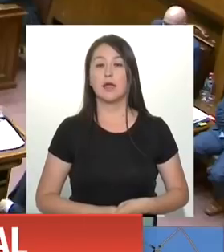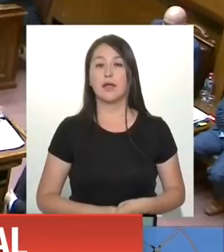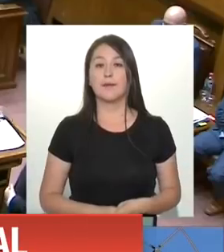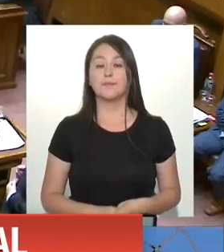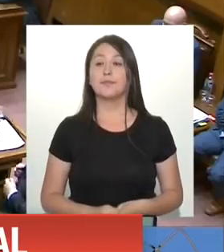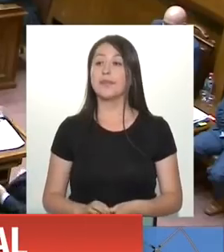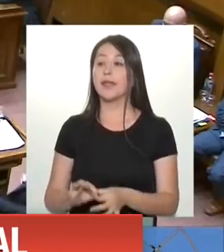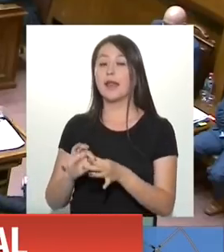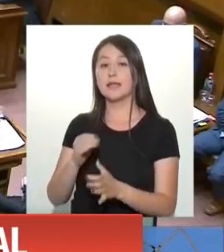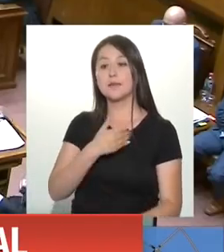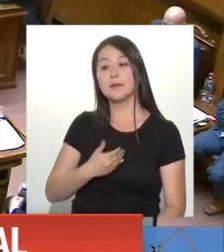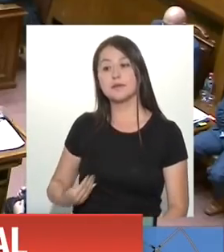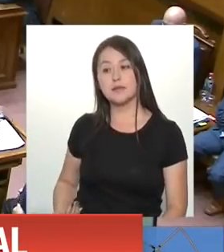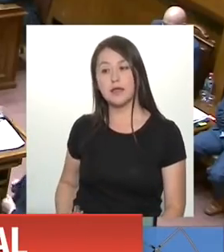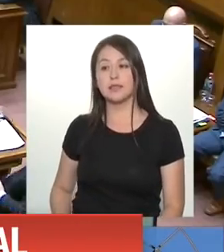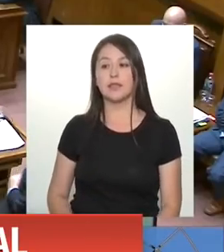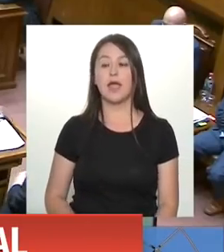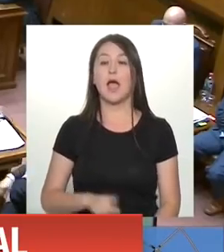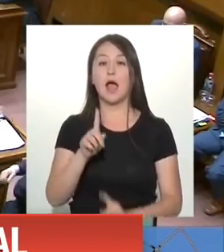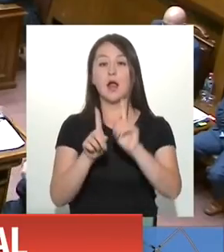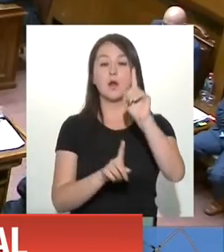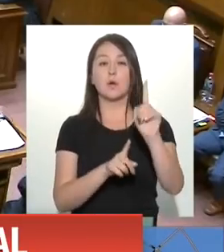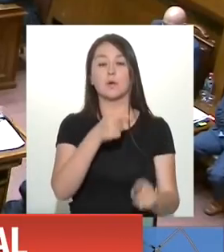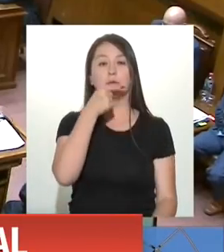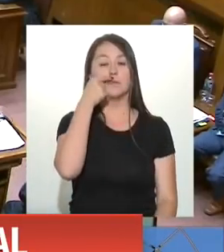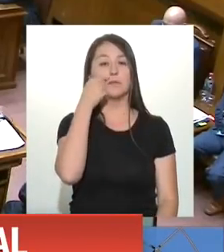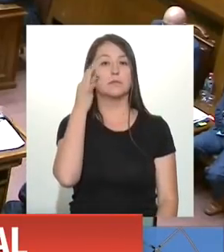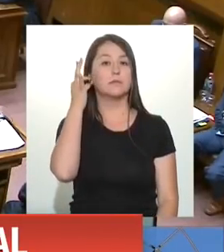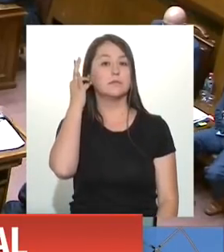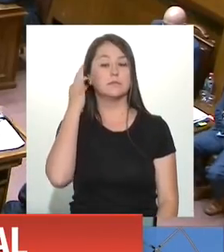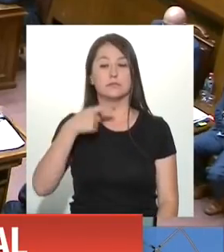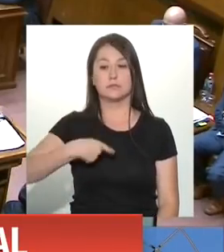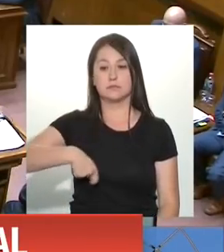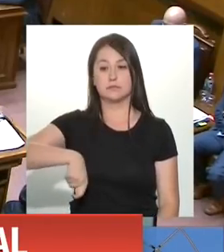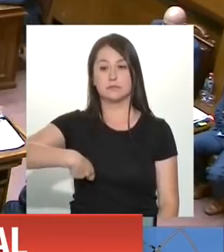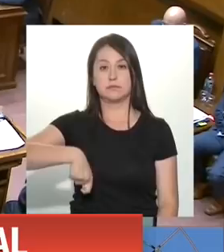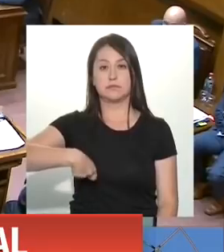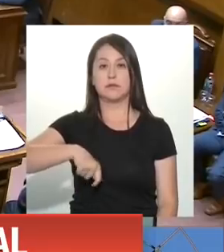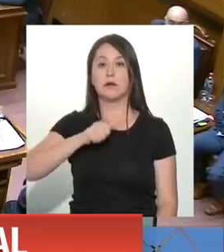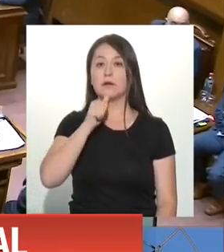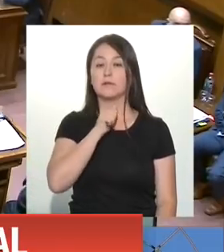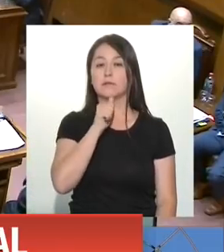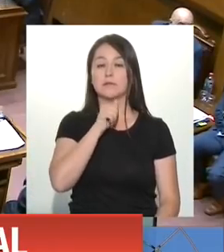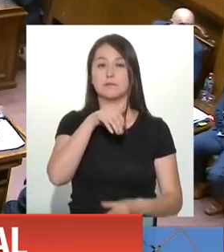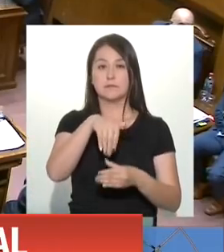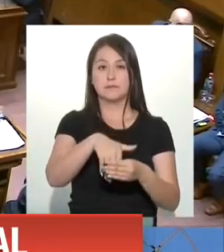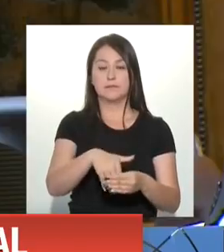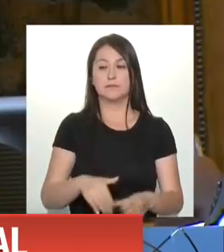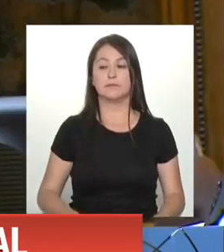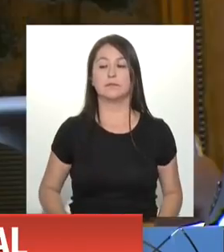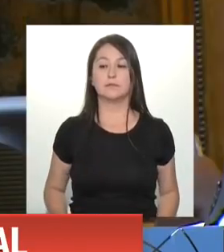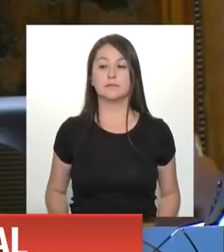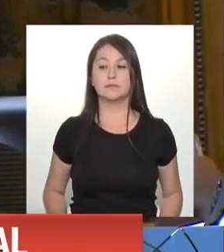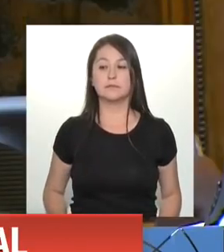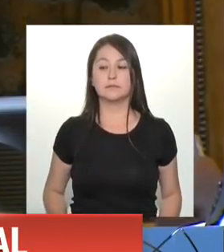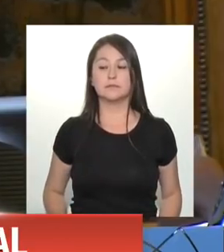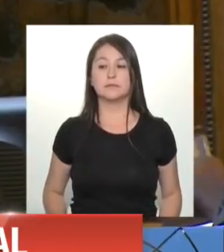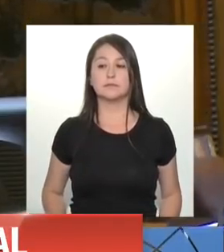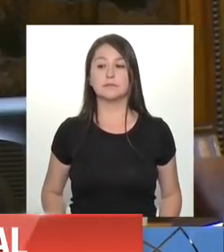Gracias, señor presidente. ¿Alguna señora senadora o algún señor senador aún no ha emitido su voto?